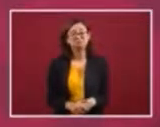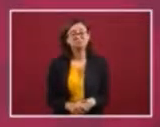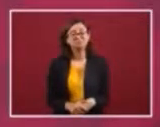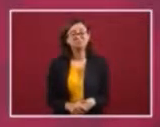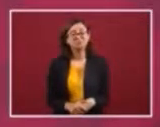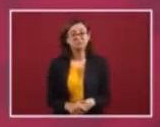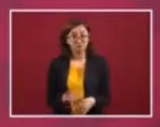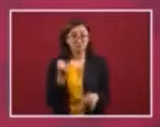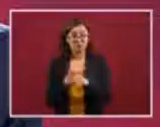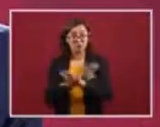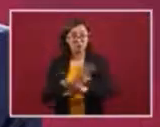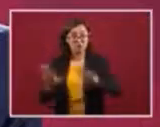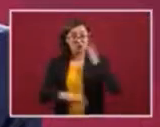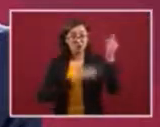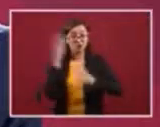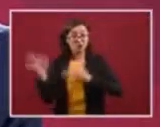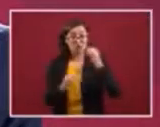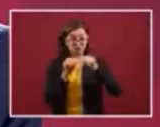¿había información?